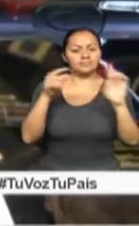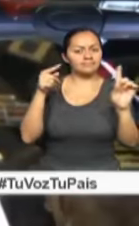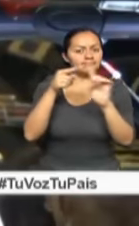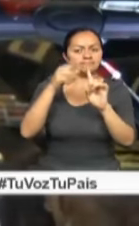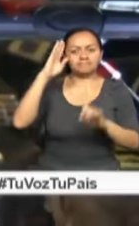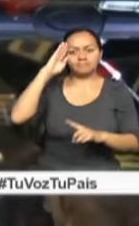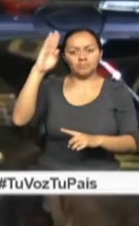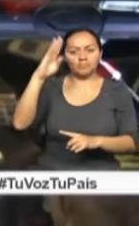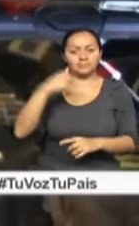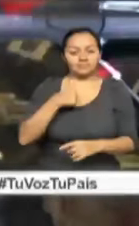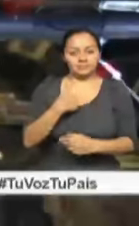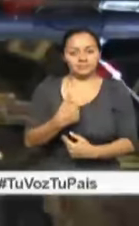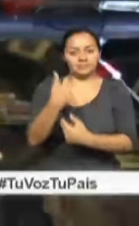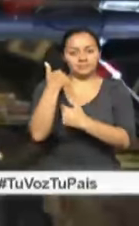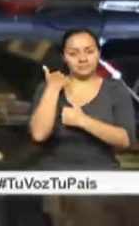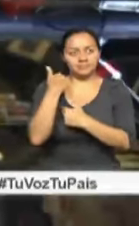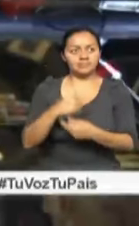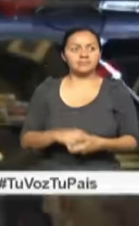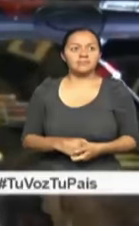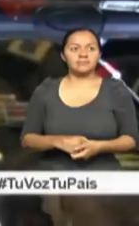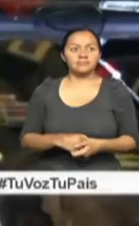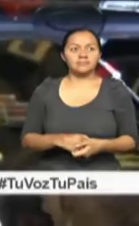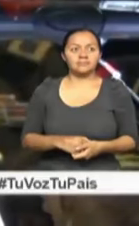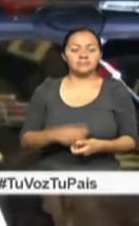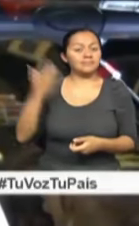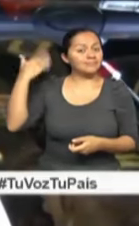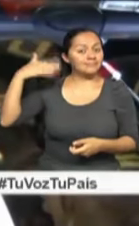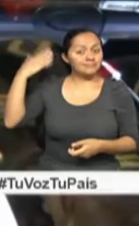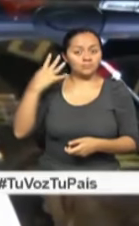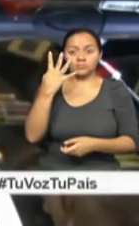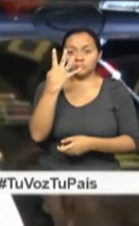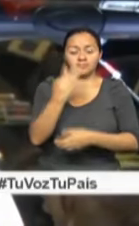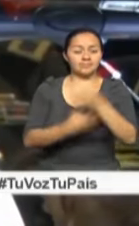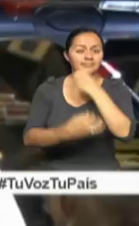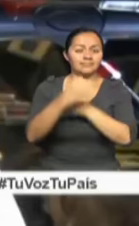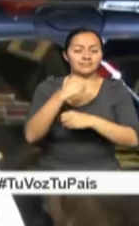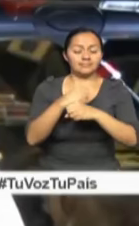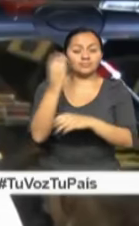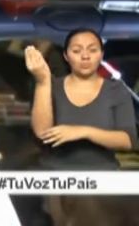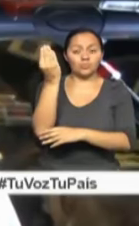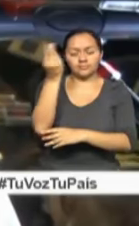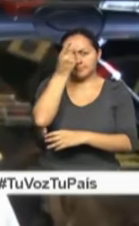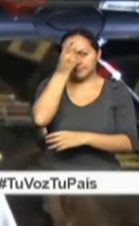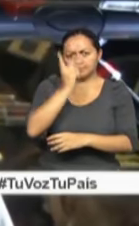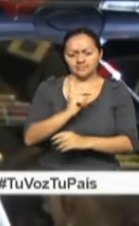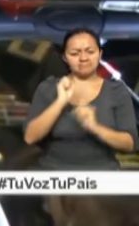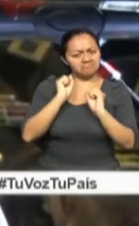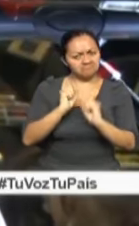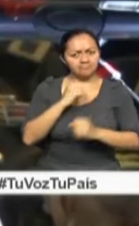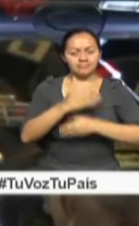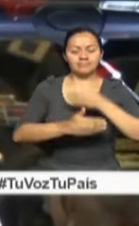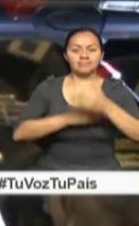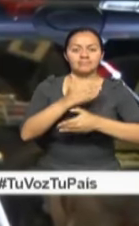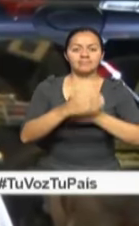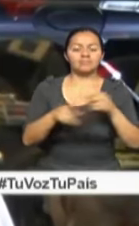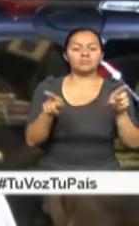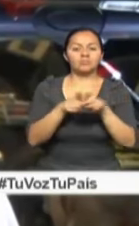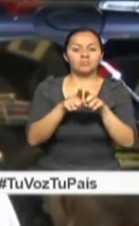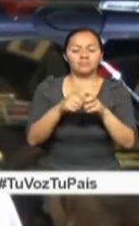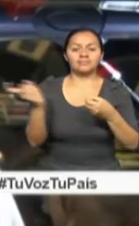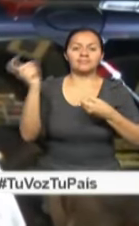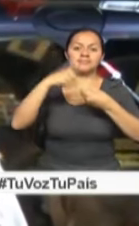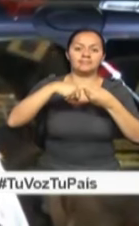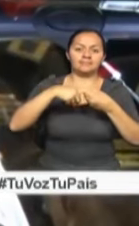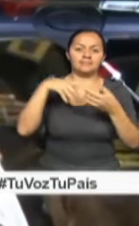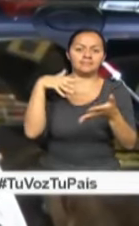policía. Hace 4 años, un grupo de jóvenes decididos, valientes y perseverantes ingresaron al